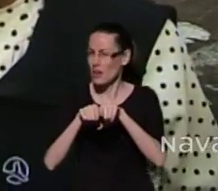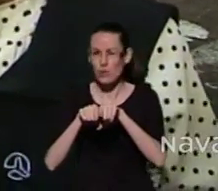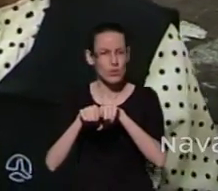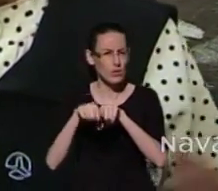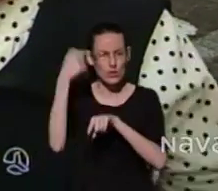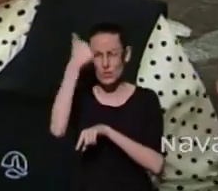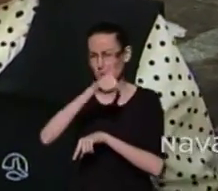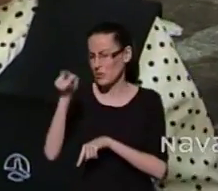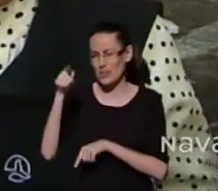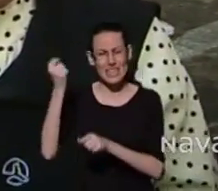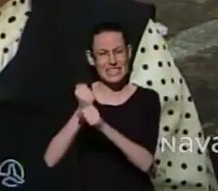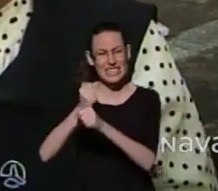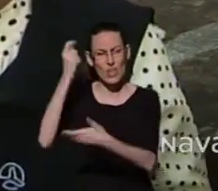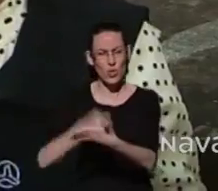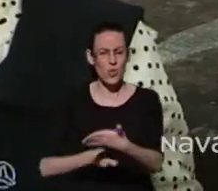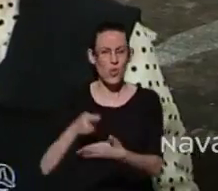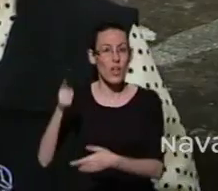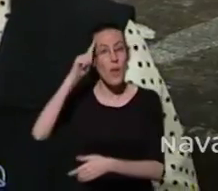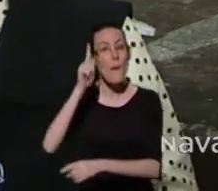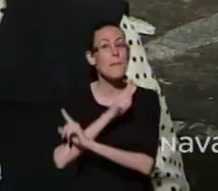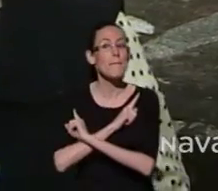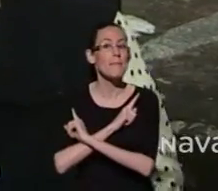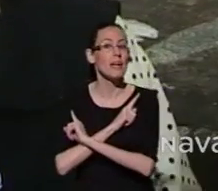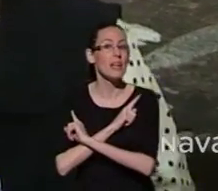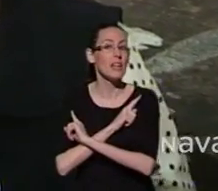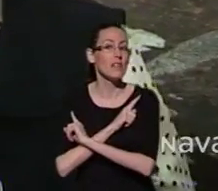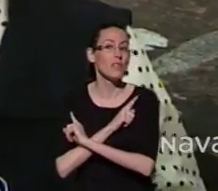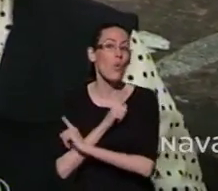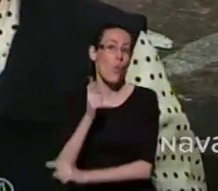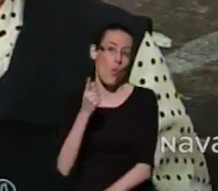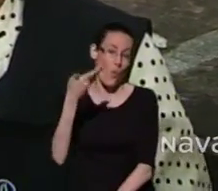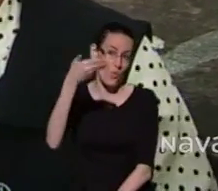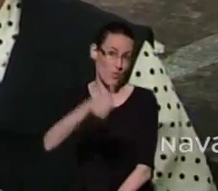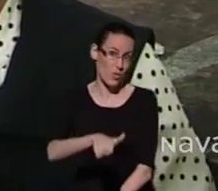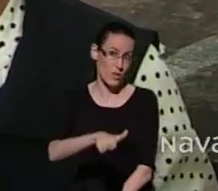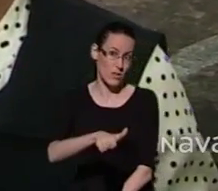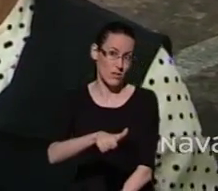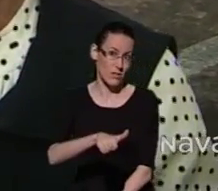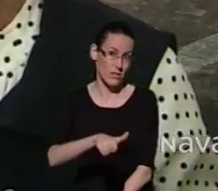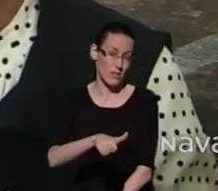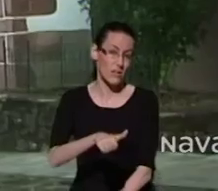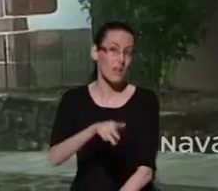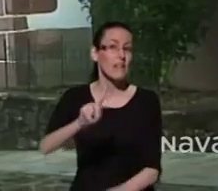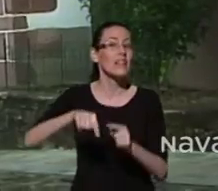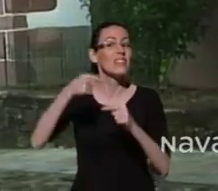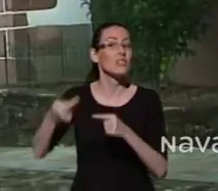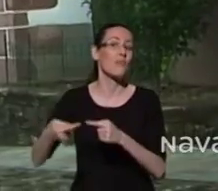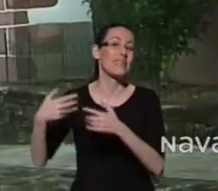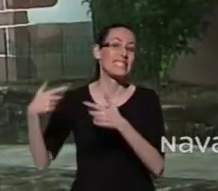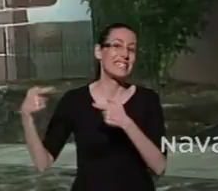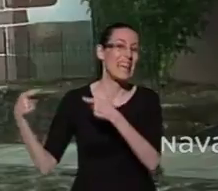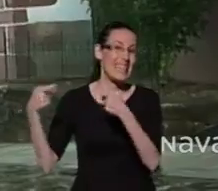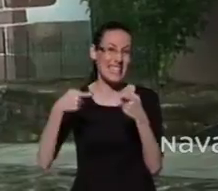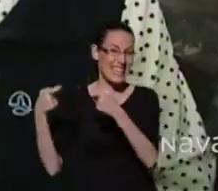Después fueron a la mili, en la mili murió uno, les tocó la guerra. Aquí también